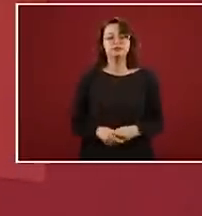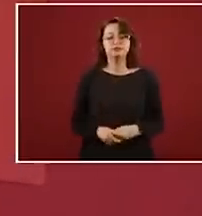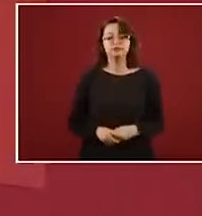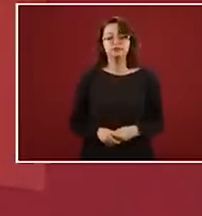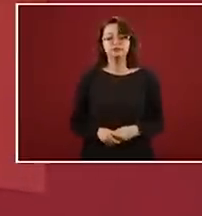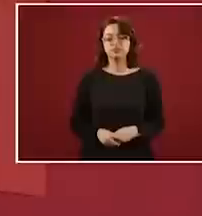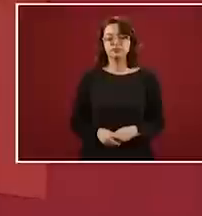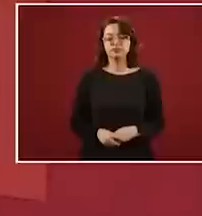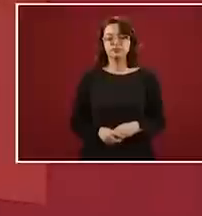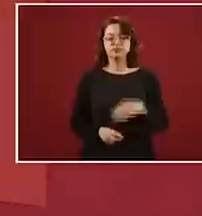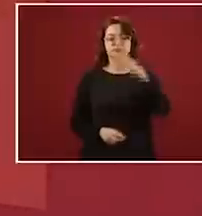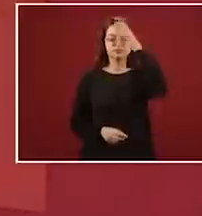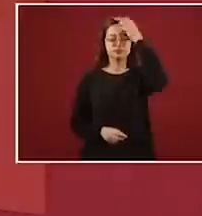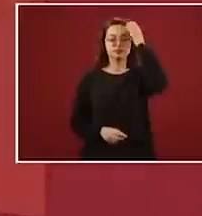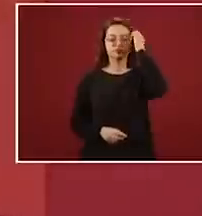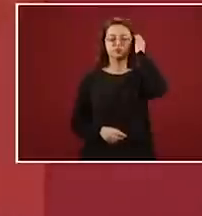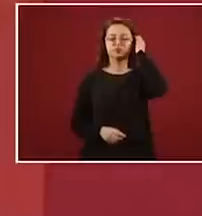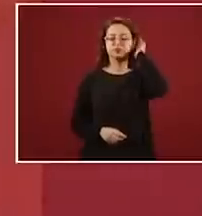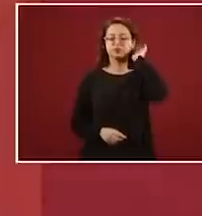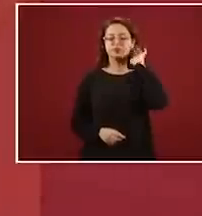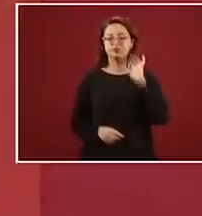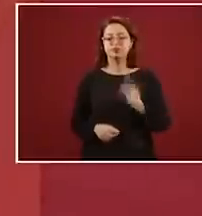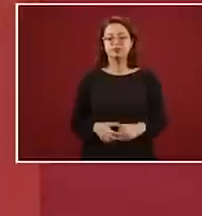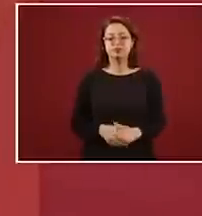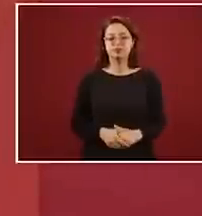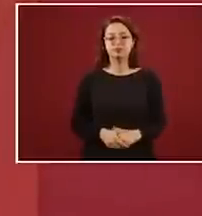Pues los funcionarios